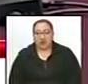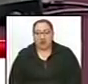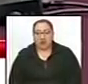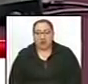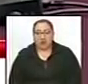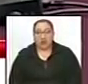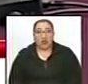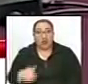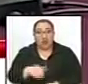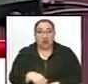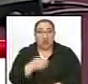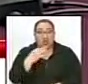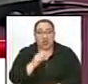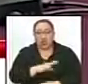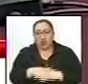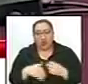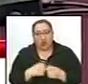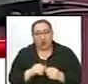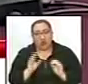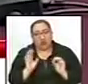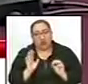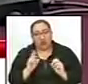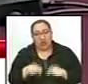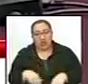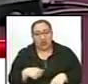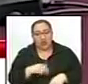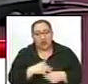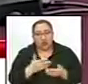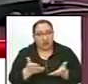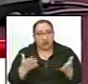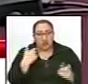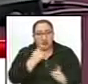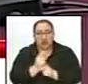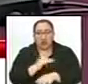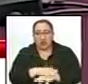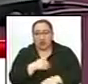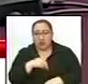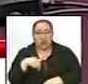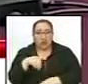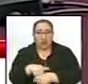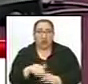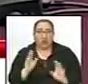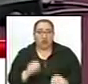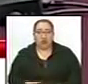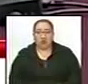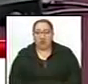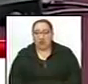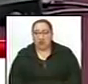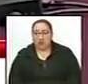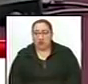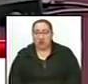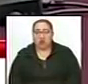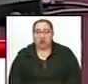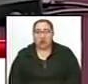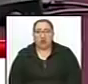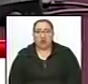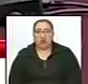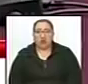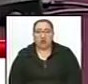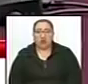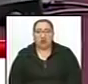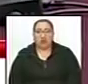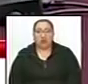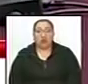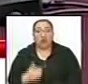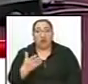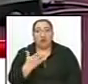se abra el debate y se tenga que decir todo lo que se tiene que decir. Aquí estamos nosotros para dar la cara sobre nuestro voto. Aquí estamos. Pero yo pido, por